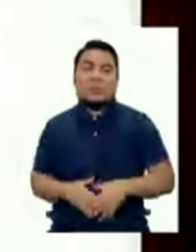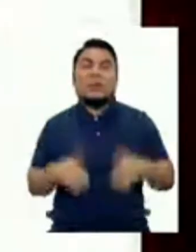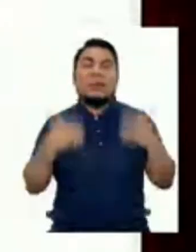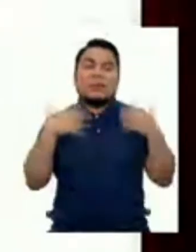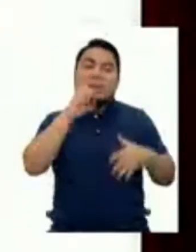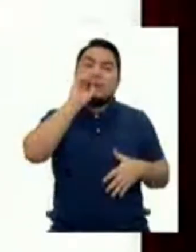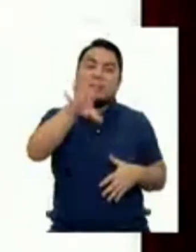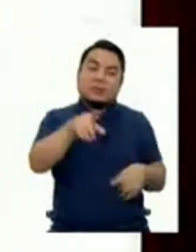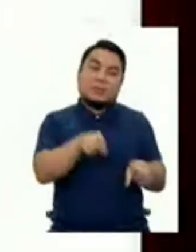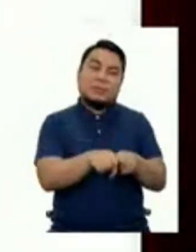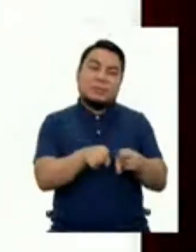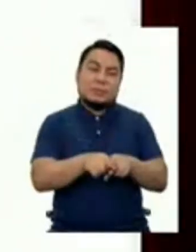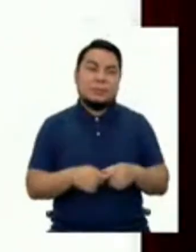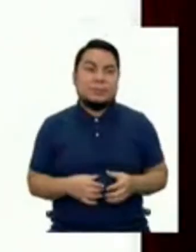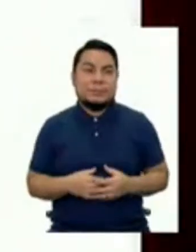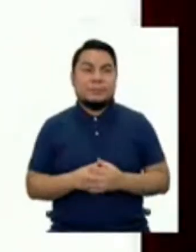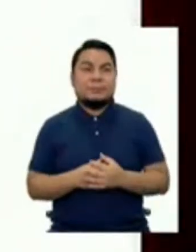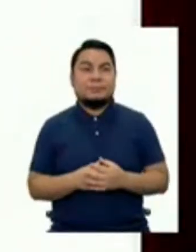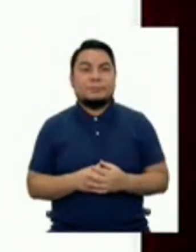dicho también,